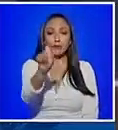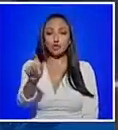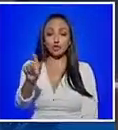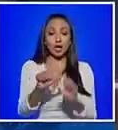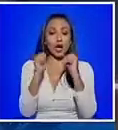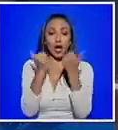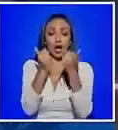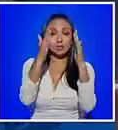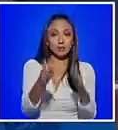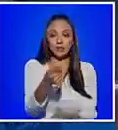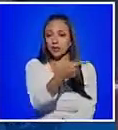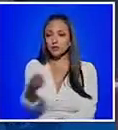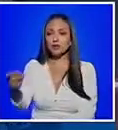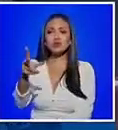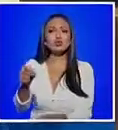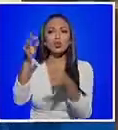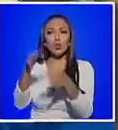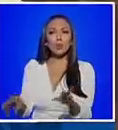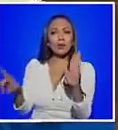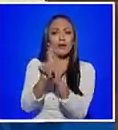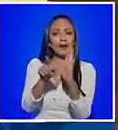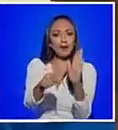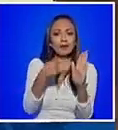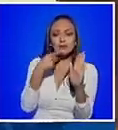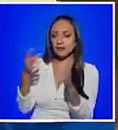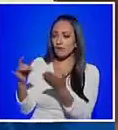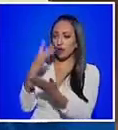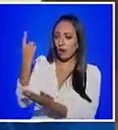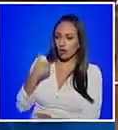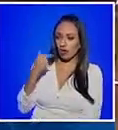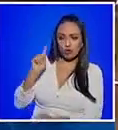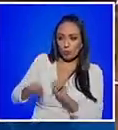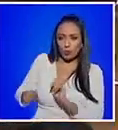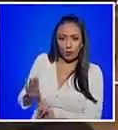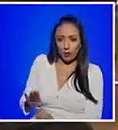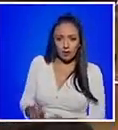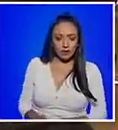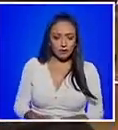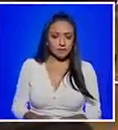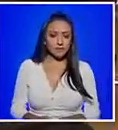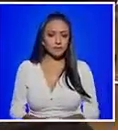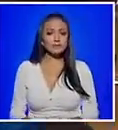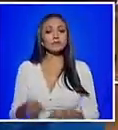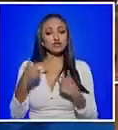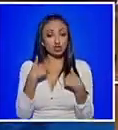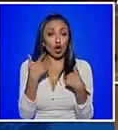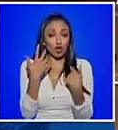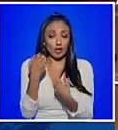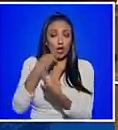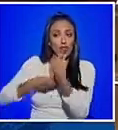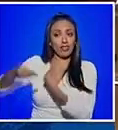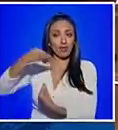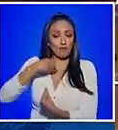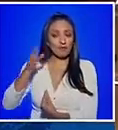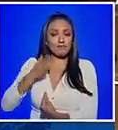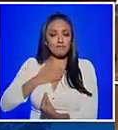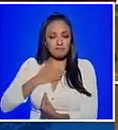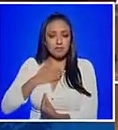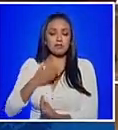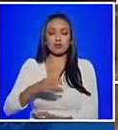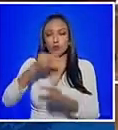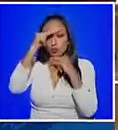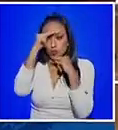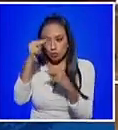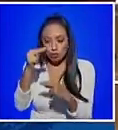medida cautelar vigente que impedía sacarle del cargo. Que se trata de exigir la reparación de